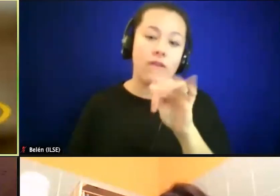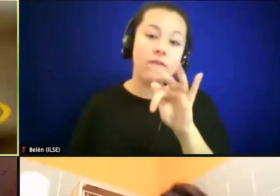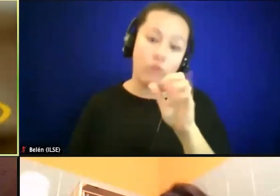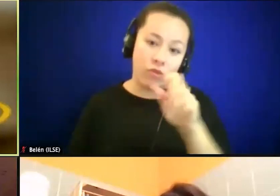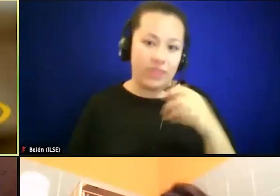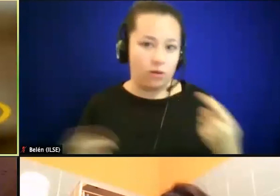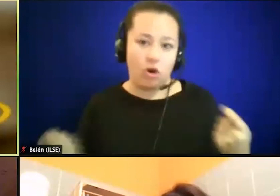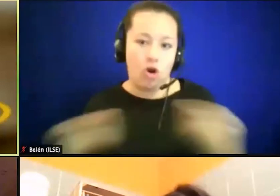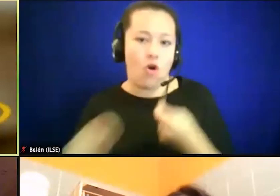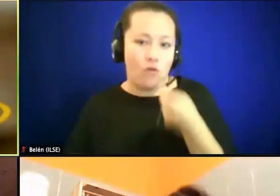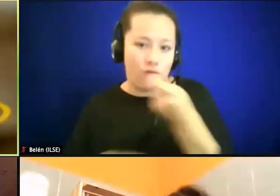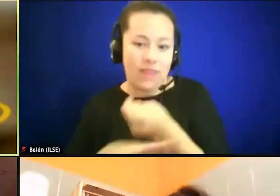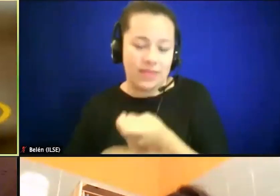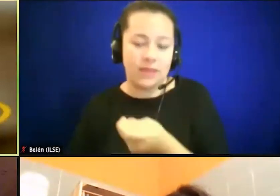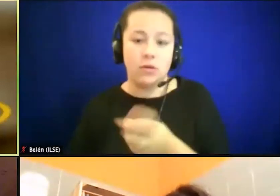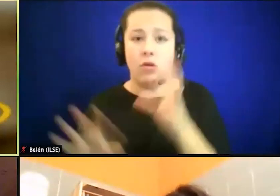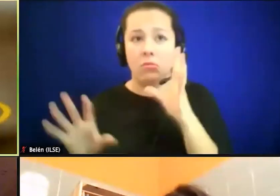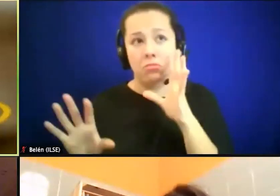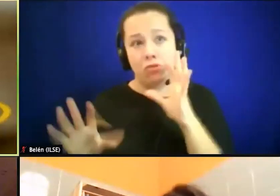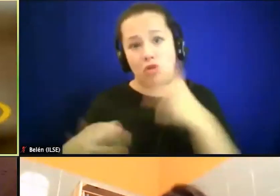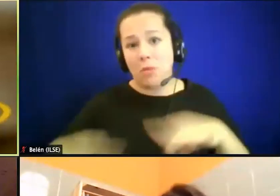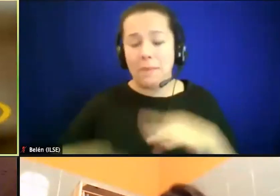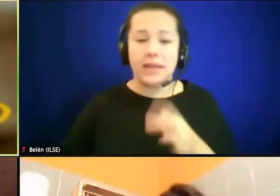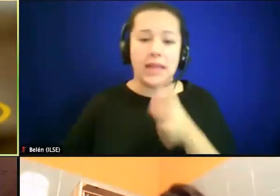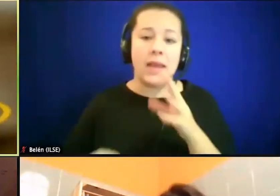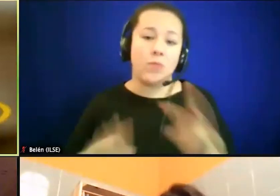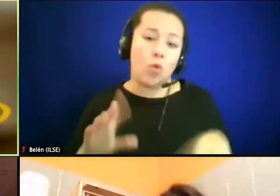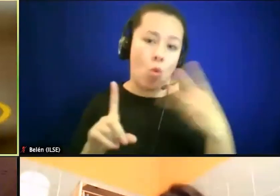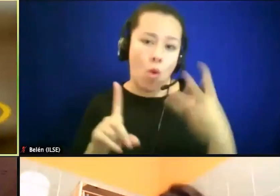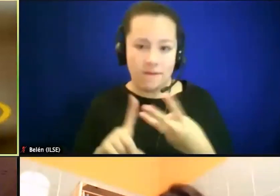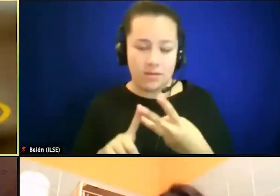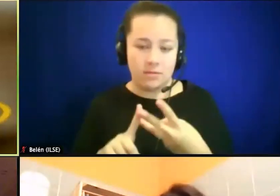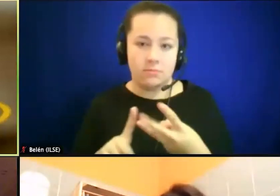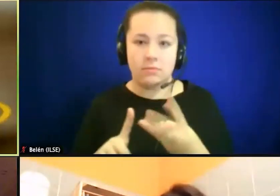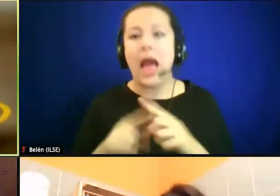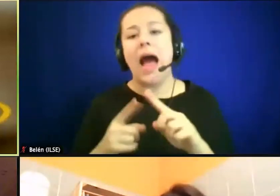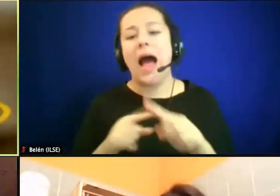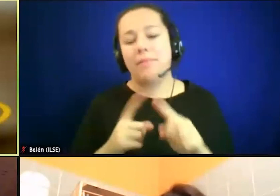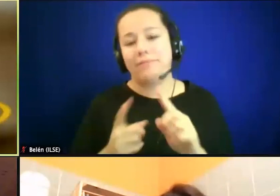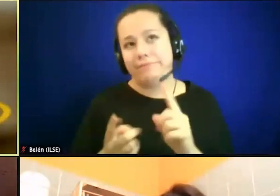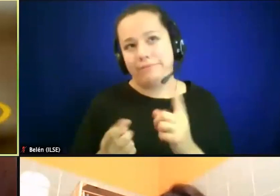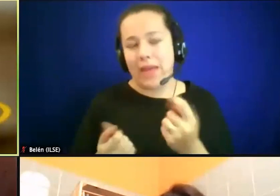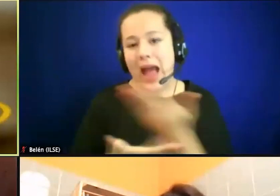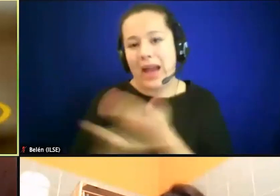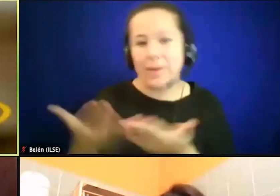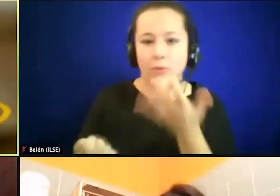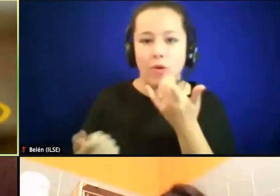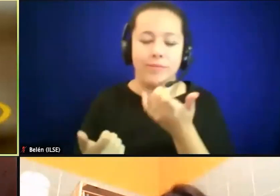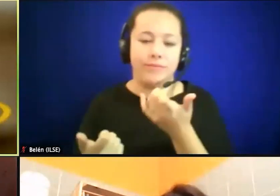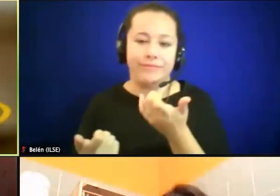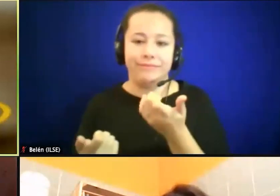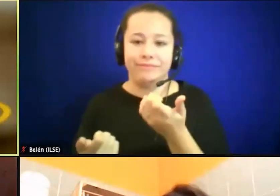normalmente a través de una plataforma web a cambio de una recompensa. Esa recompensa puede ser pues una preventa o